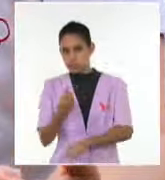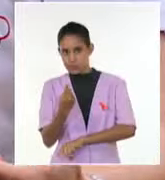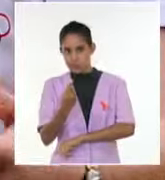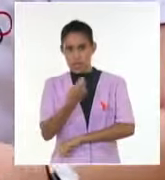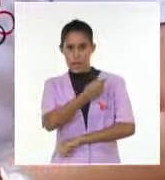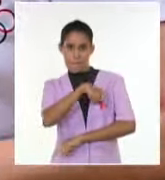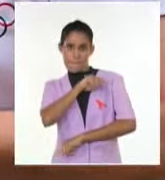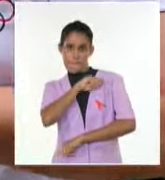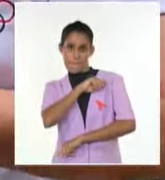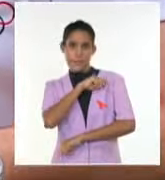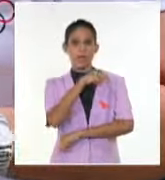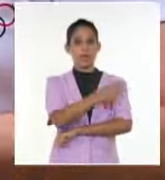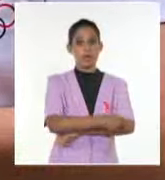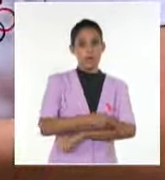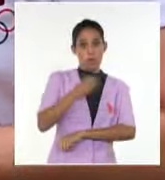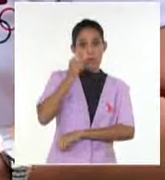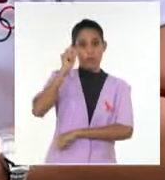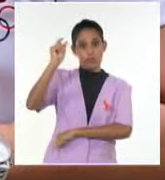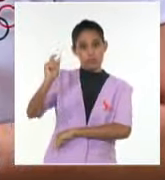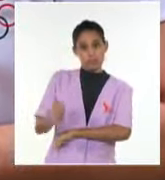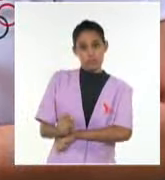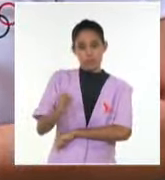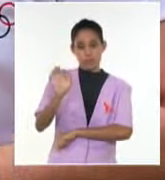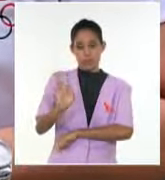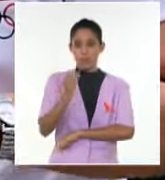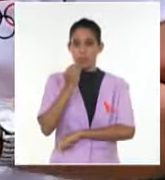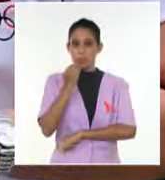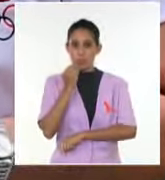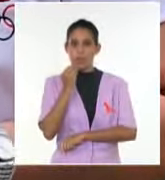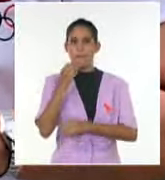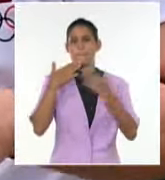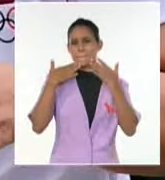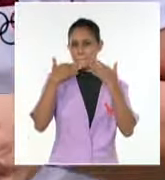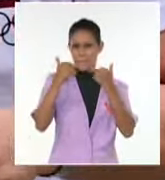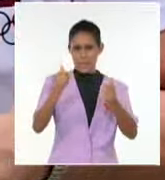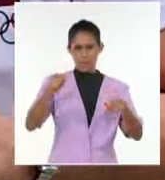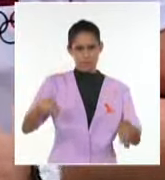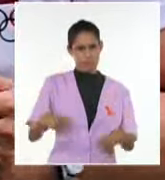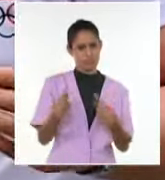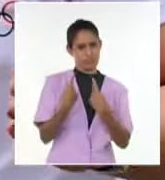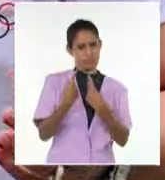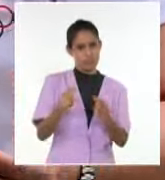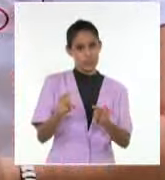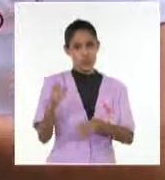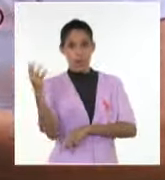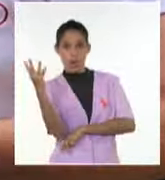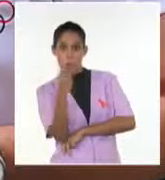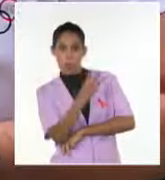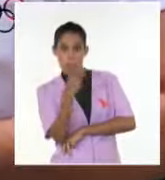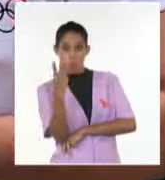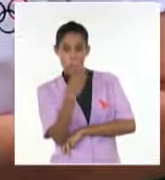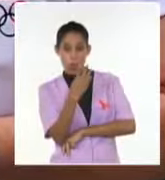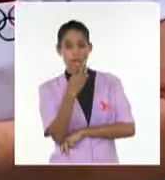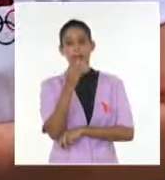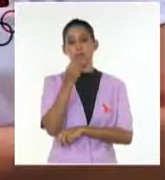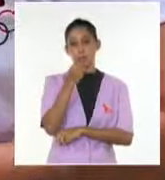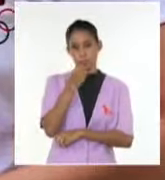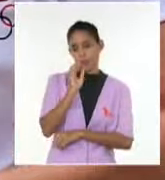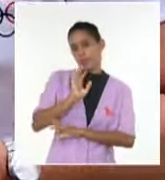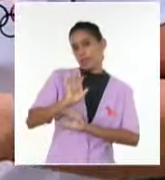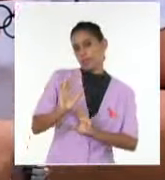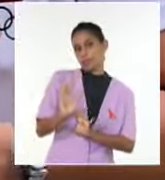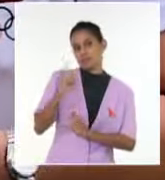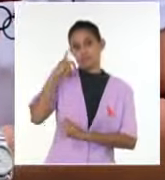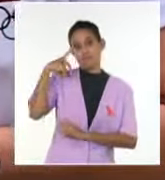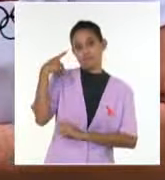a quien él ha vencido, pero también con excelente nivel. A todas luces, de los cuatro judokas, el camino más expedito hacia una